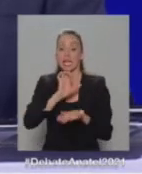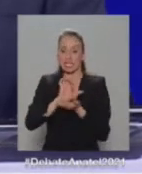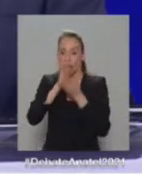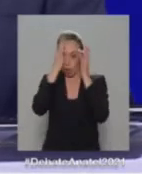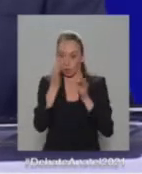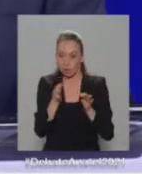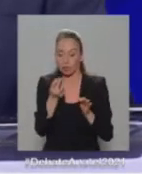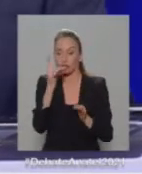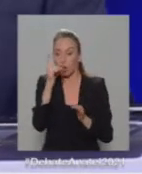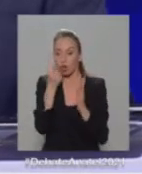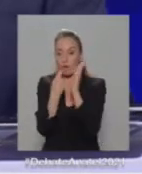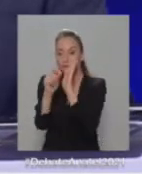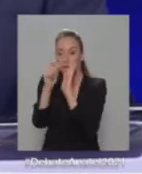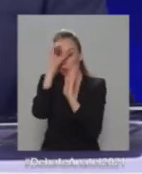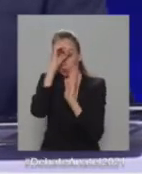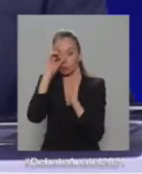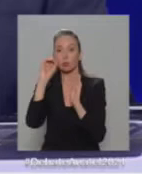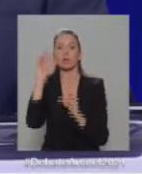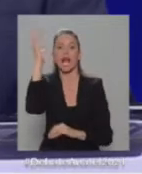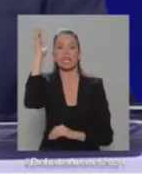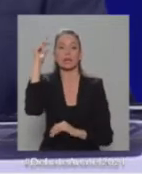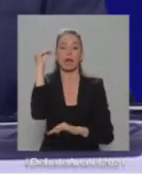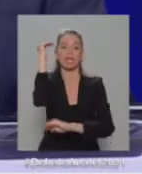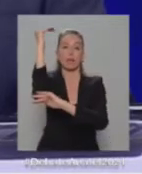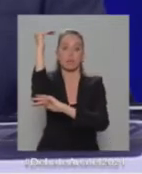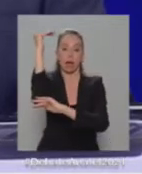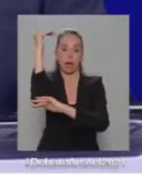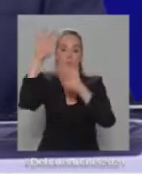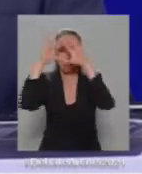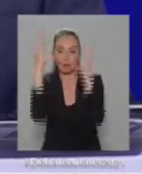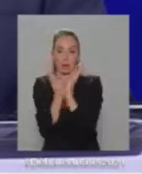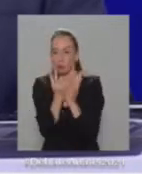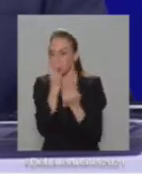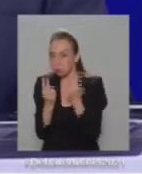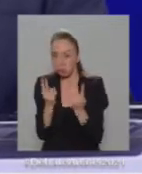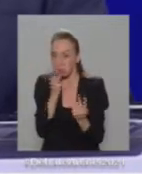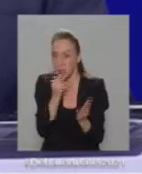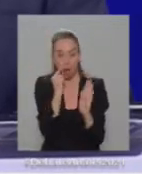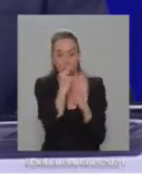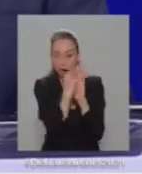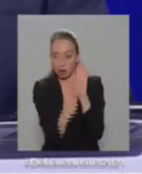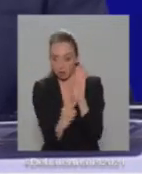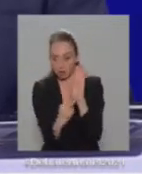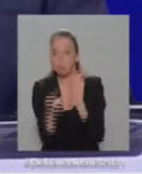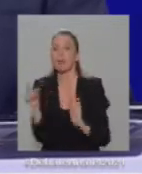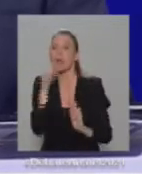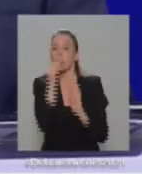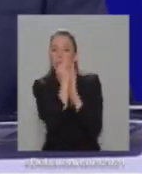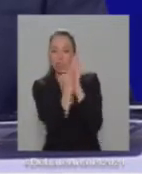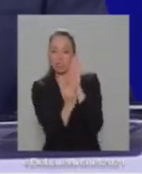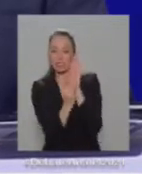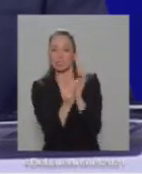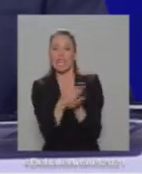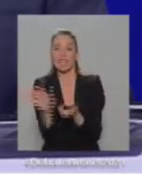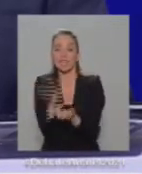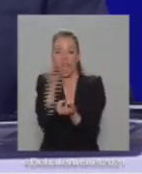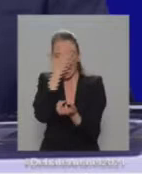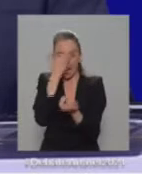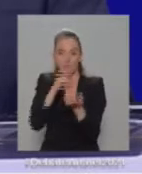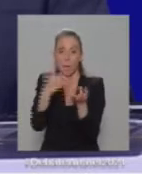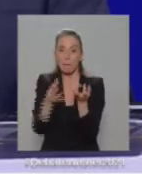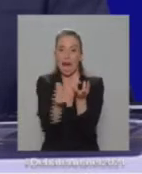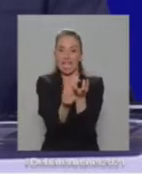es más equilibrado el del candidato de Chile Podemos Más, Sebastián Sichel, pero imagina que convergerán para la segunda vuelta, es decir, el